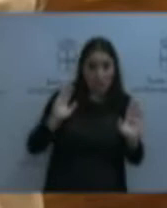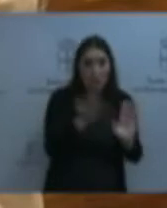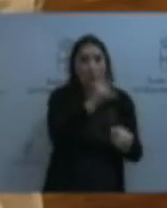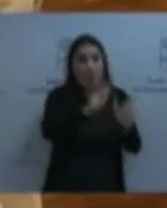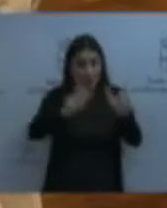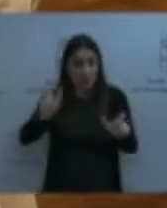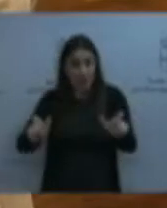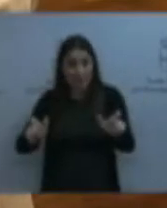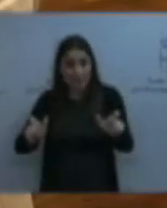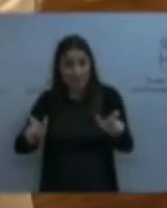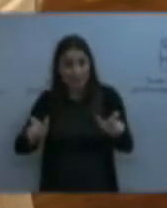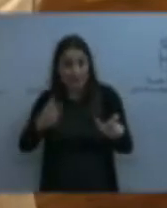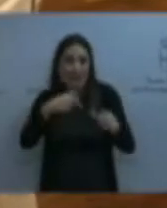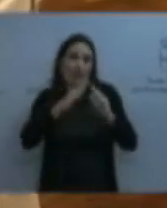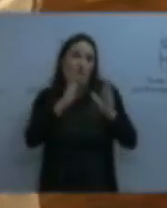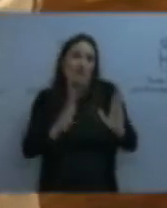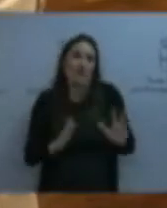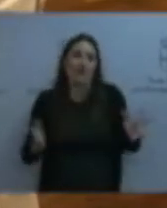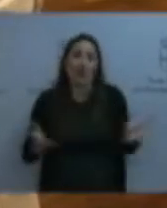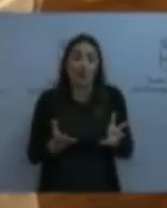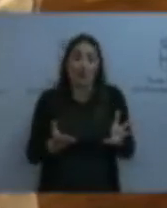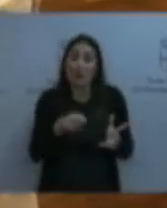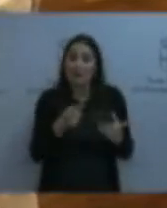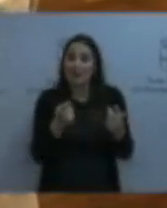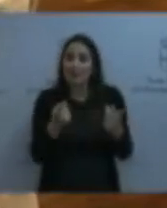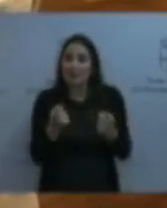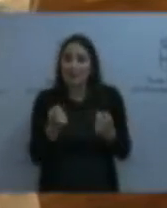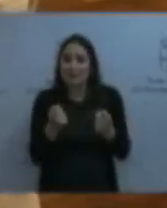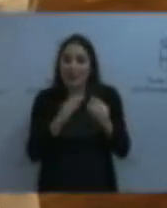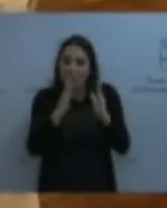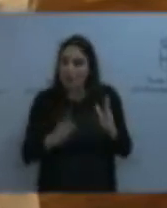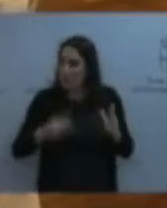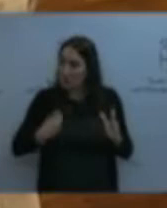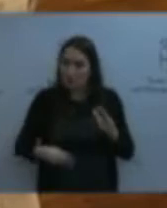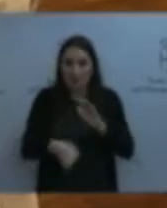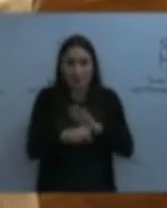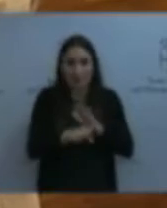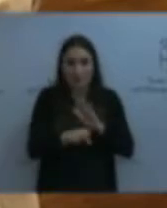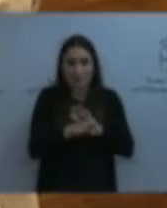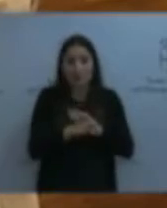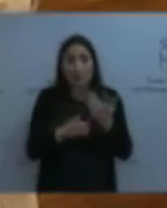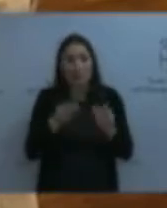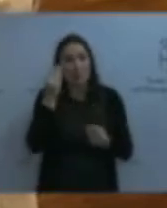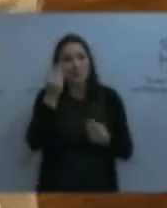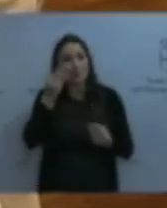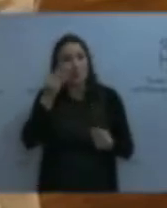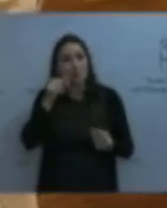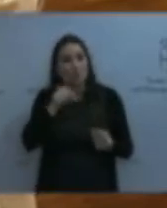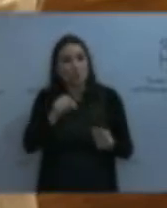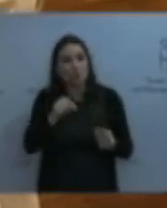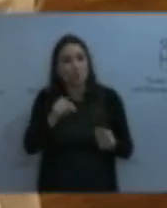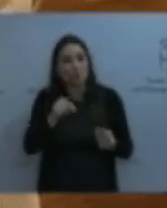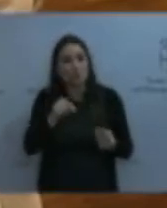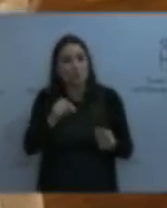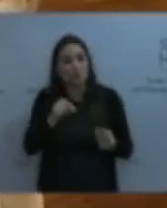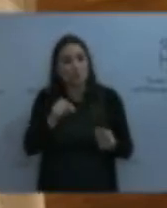que estaban en una vivienda de urgencia necesitaban continuar en esa vivienda, con lo cual consideramos que las razones